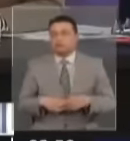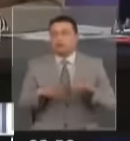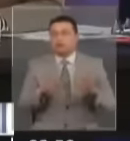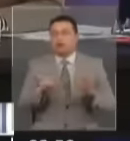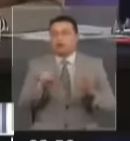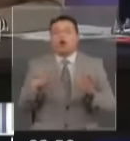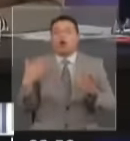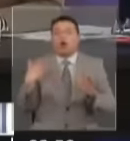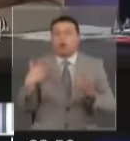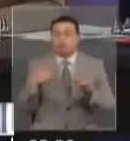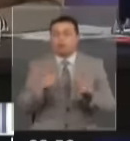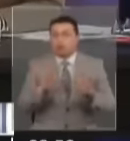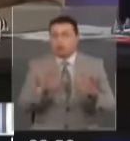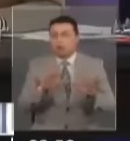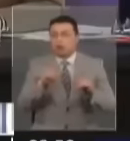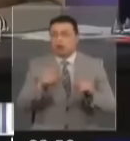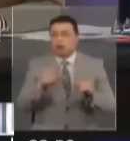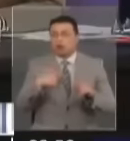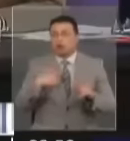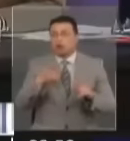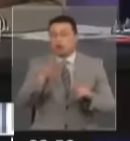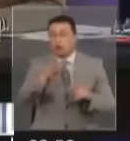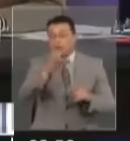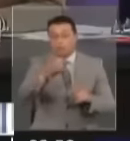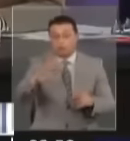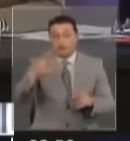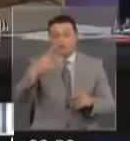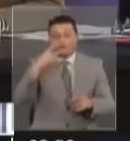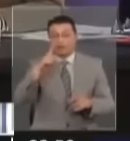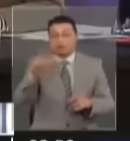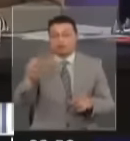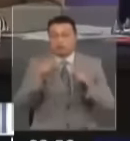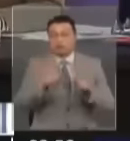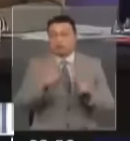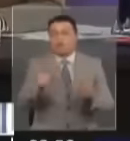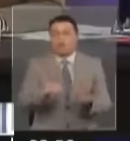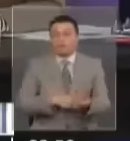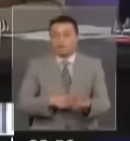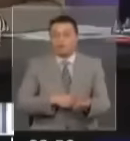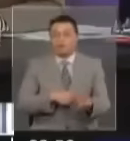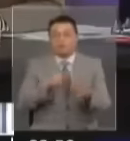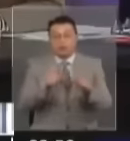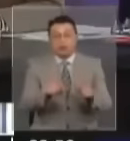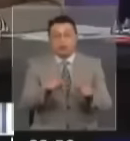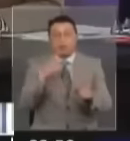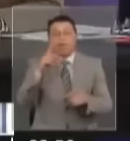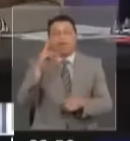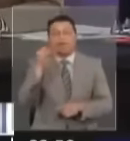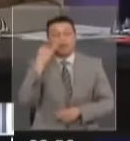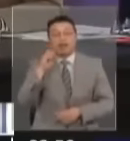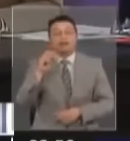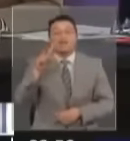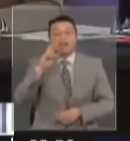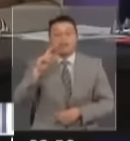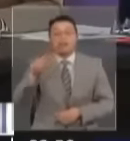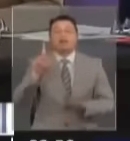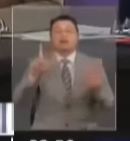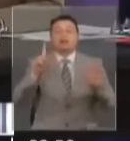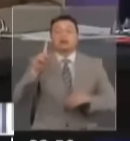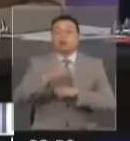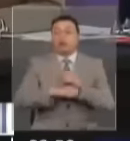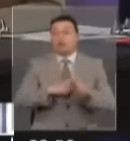importa. Y a la familia, porque son de la villa. Y a la señora, y a la familia. A la familia Díaz Valdivia, que cumple 71 años